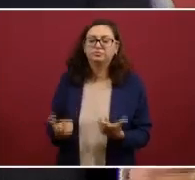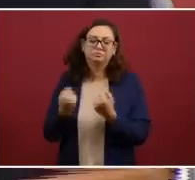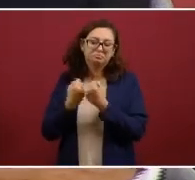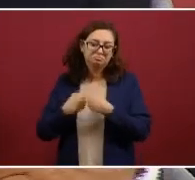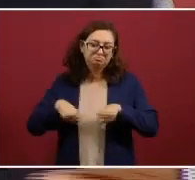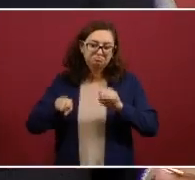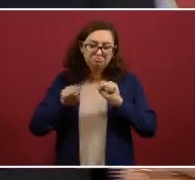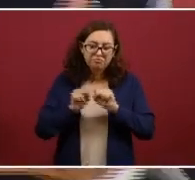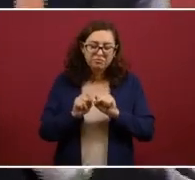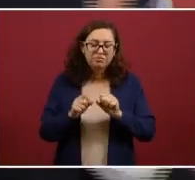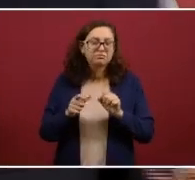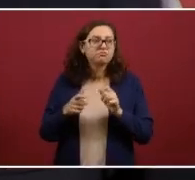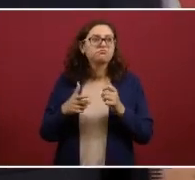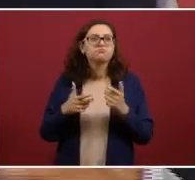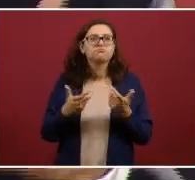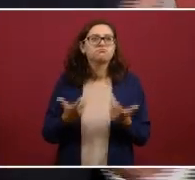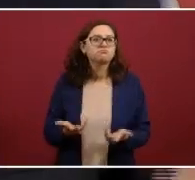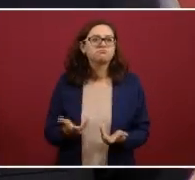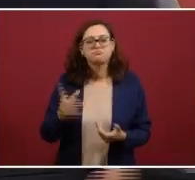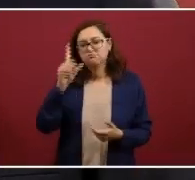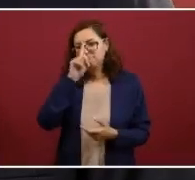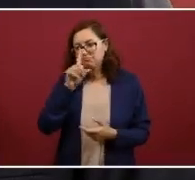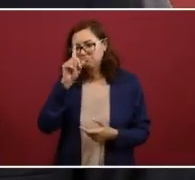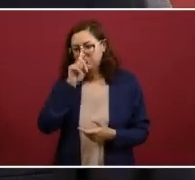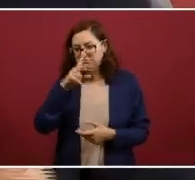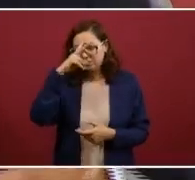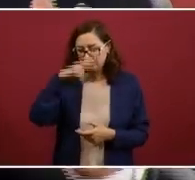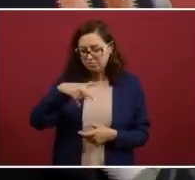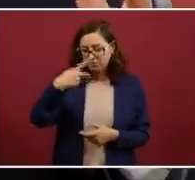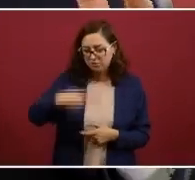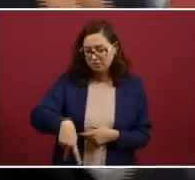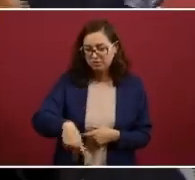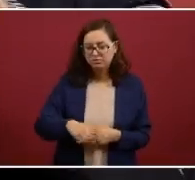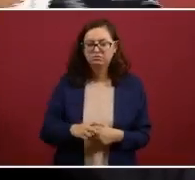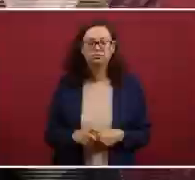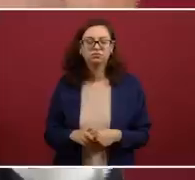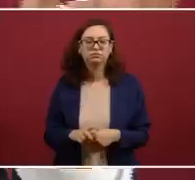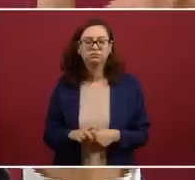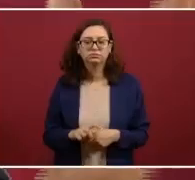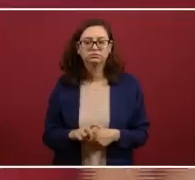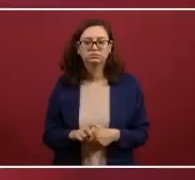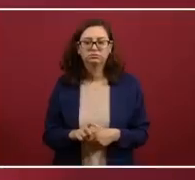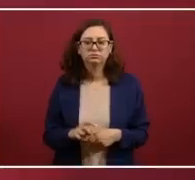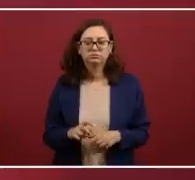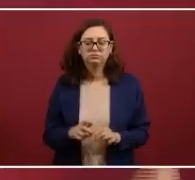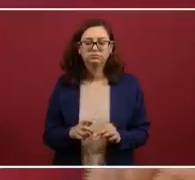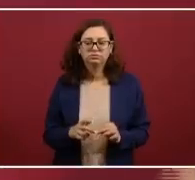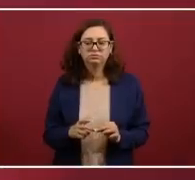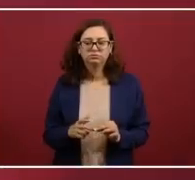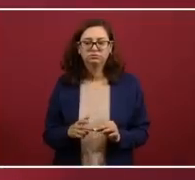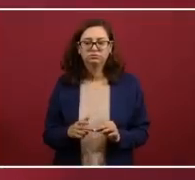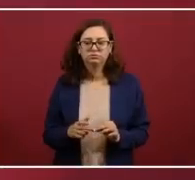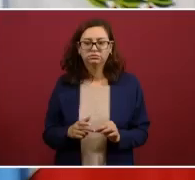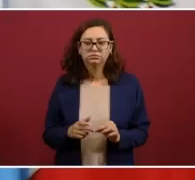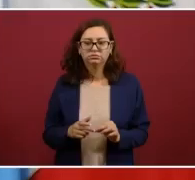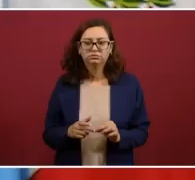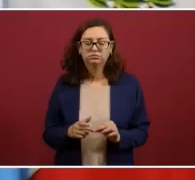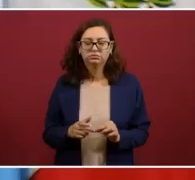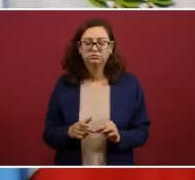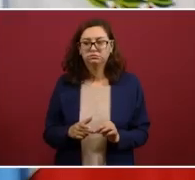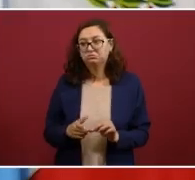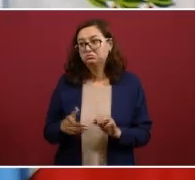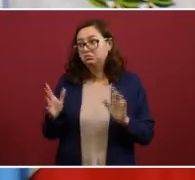Socios y asesores de México, y pues ni modo que se les